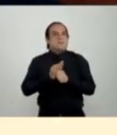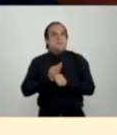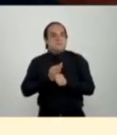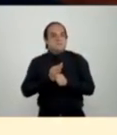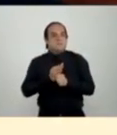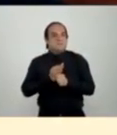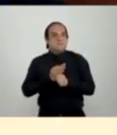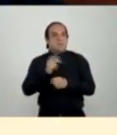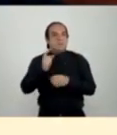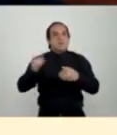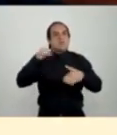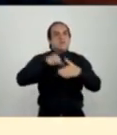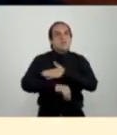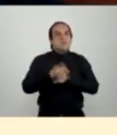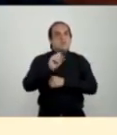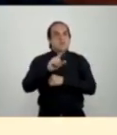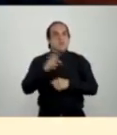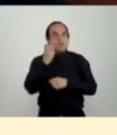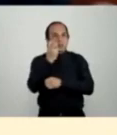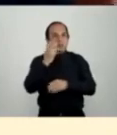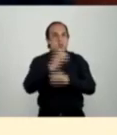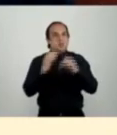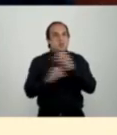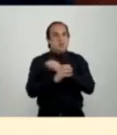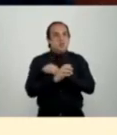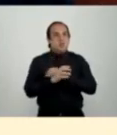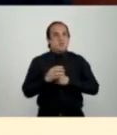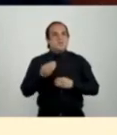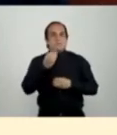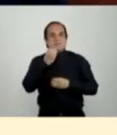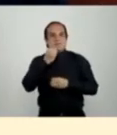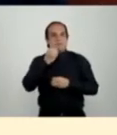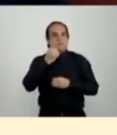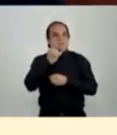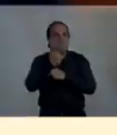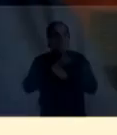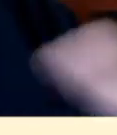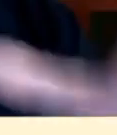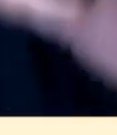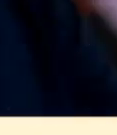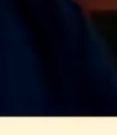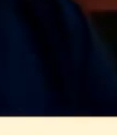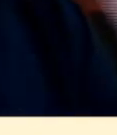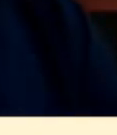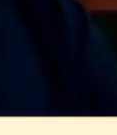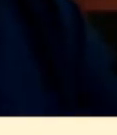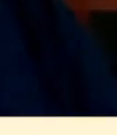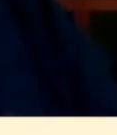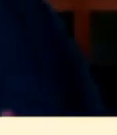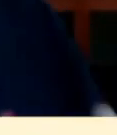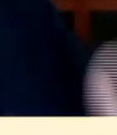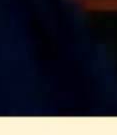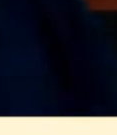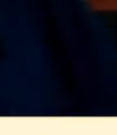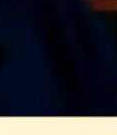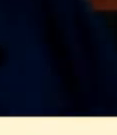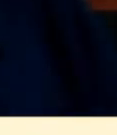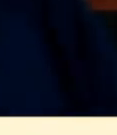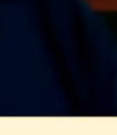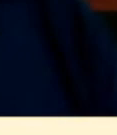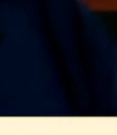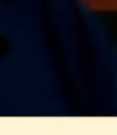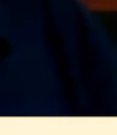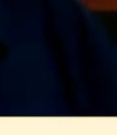fondo también esto es una cosa maravillosa, cómo la novela negra se empieza a llenar de cosas que no son tradicionalmente de la novela negra, como